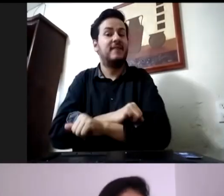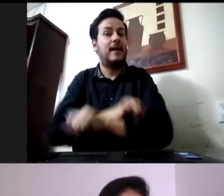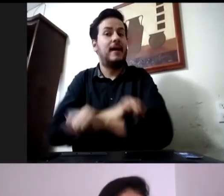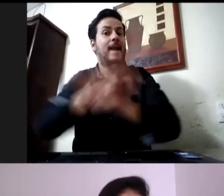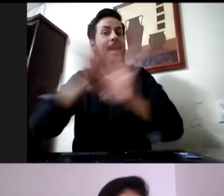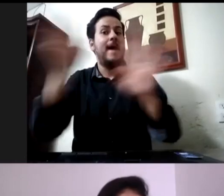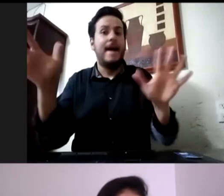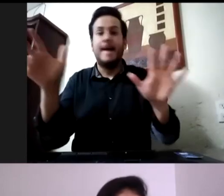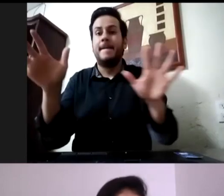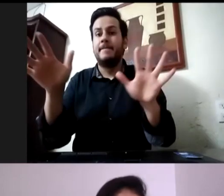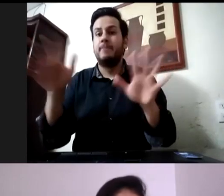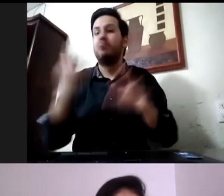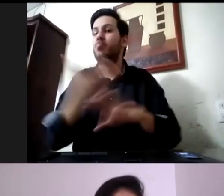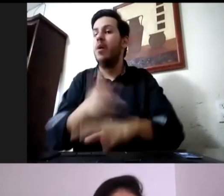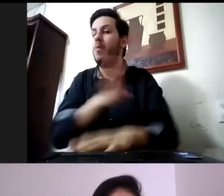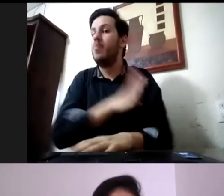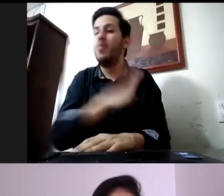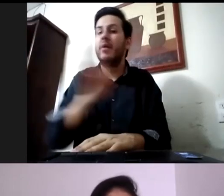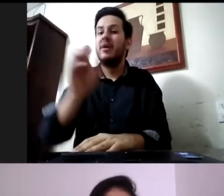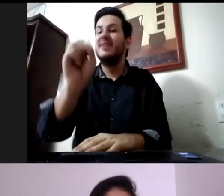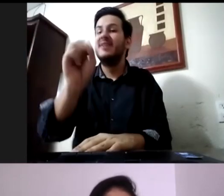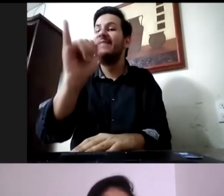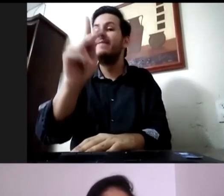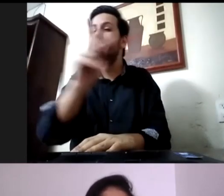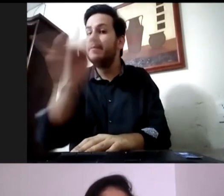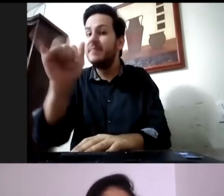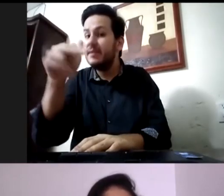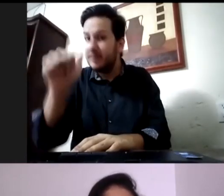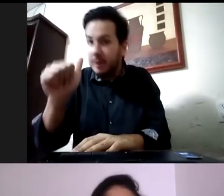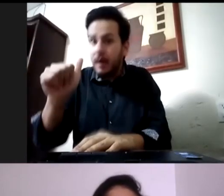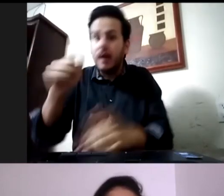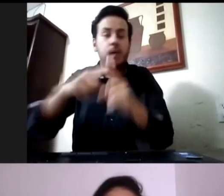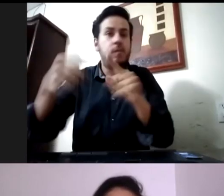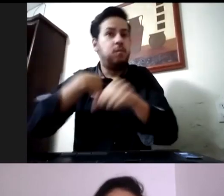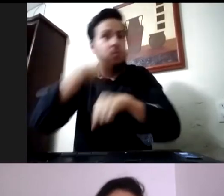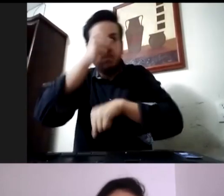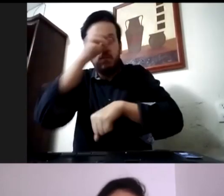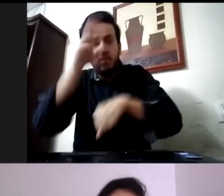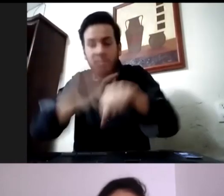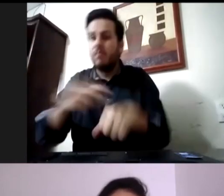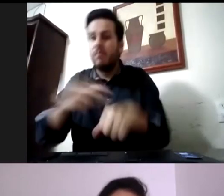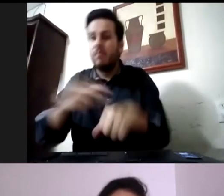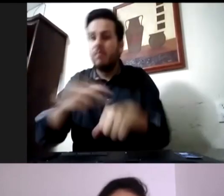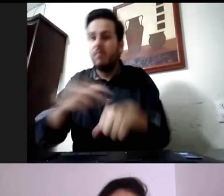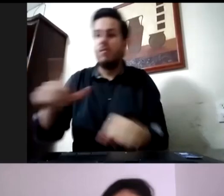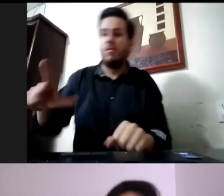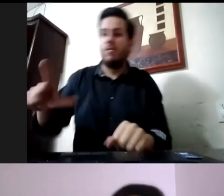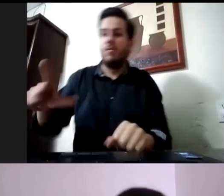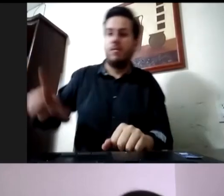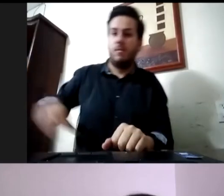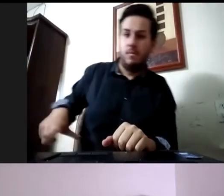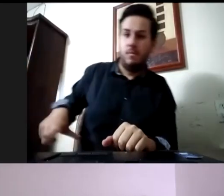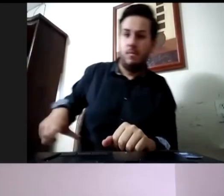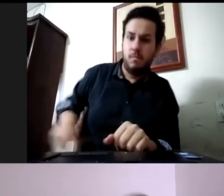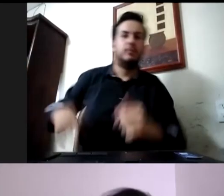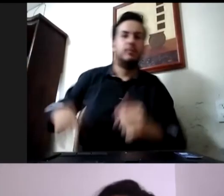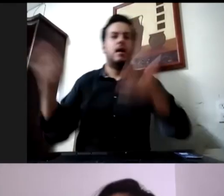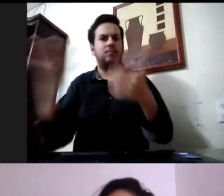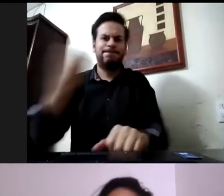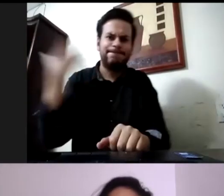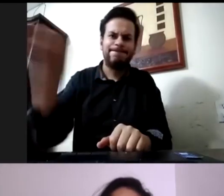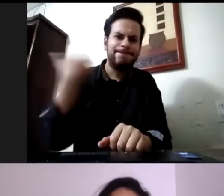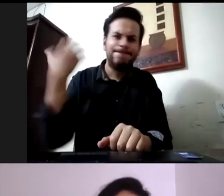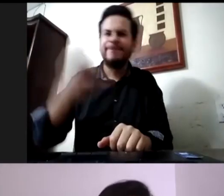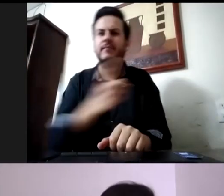es muy bueno que Cipina, como parte de la Secretaría de Gobernación, haga estos votos, es que